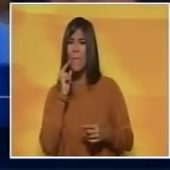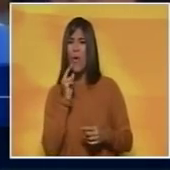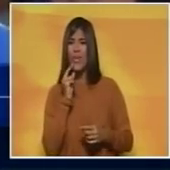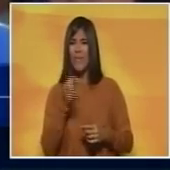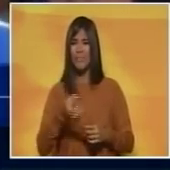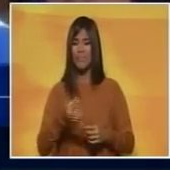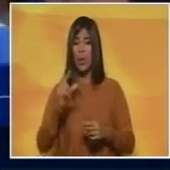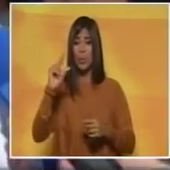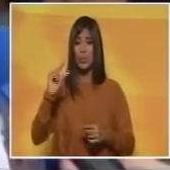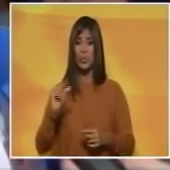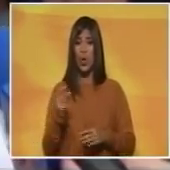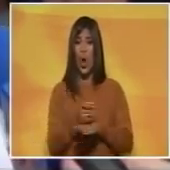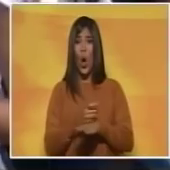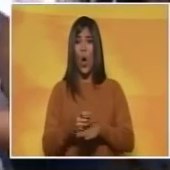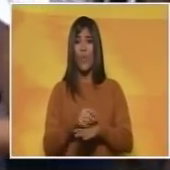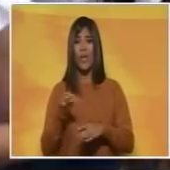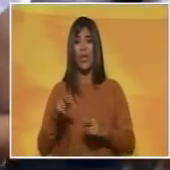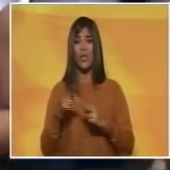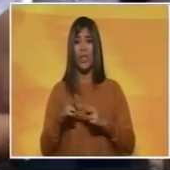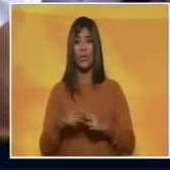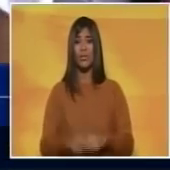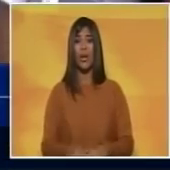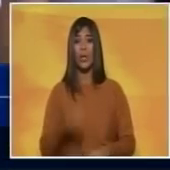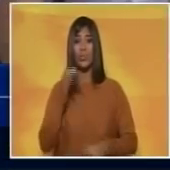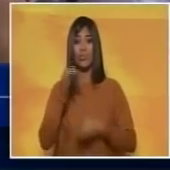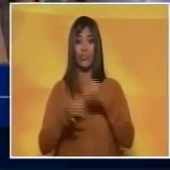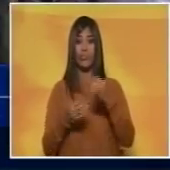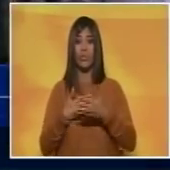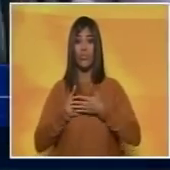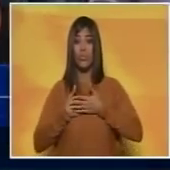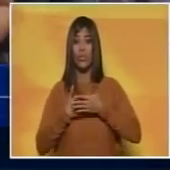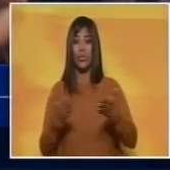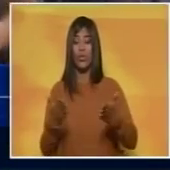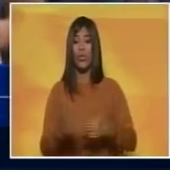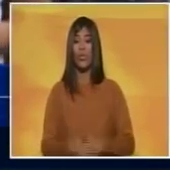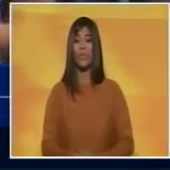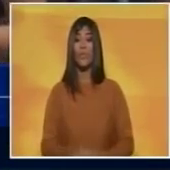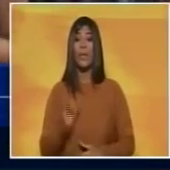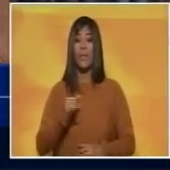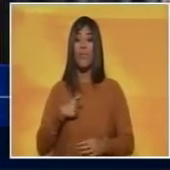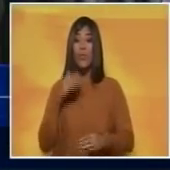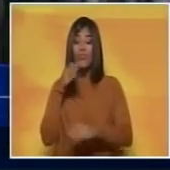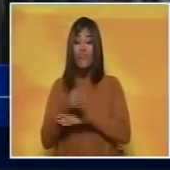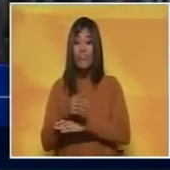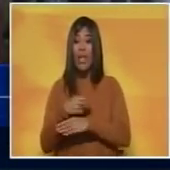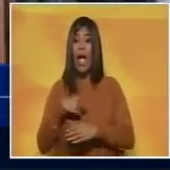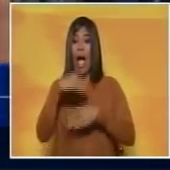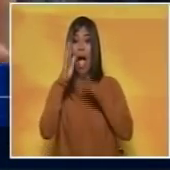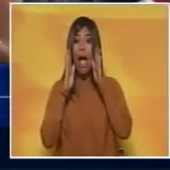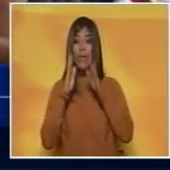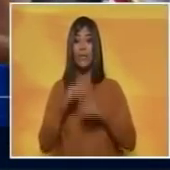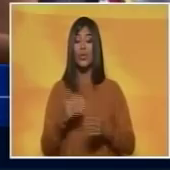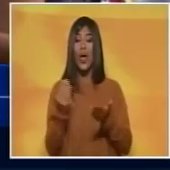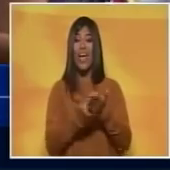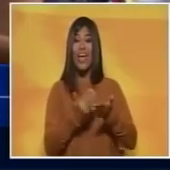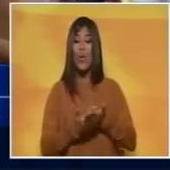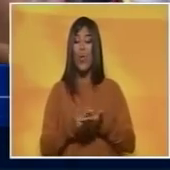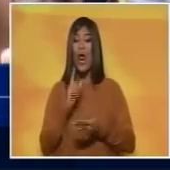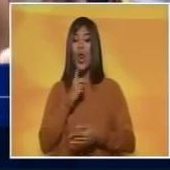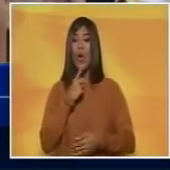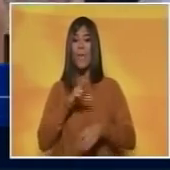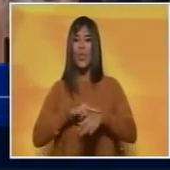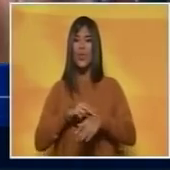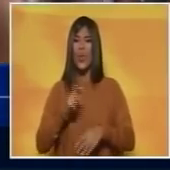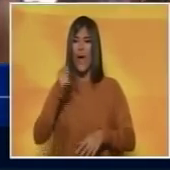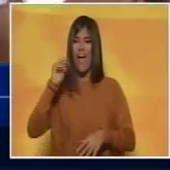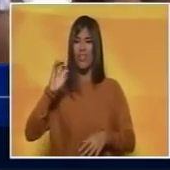estamos trabajando desde este gobierno regional. Las declaraciones fueron ofrecidas durante una jornada de atención en la Escuela Dr. Antonio